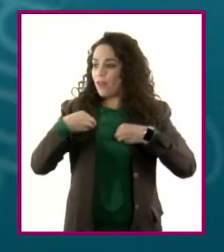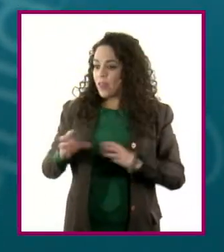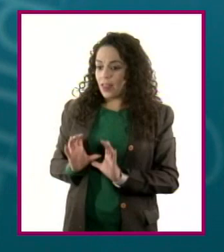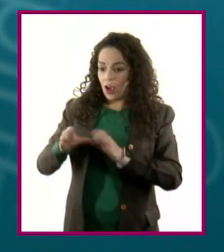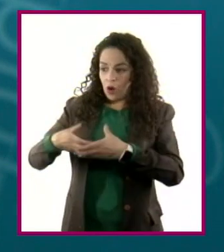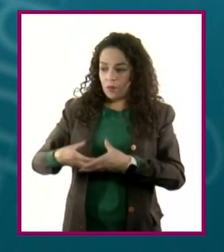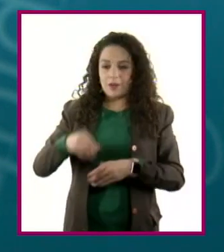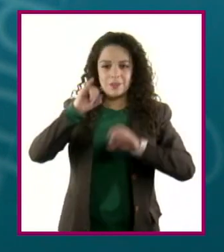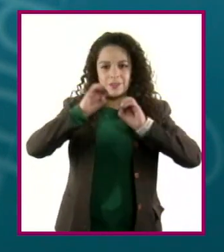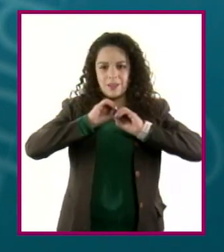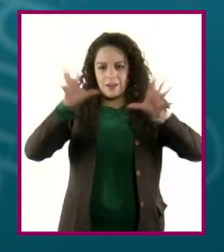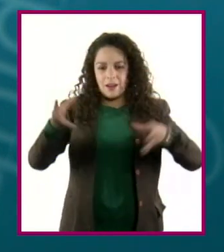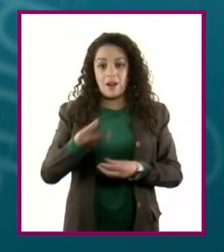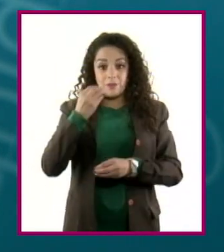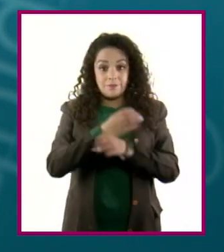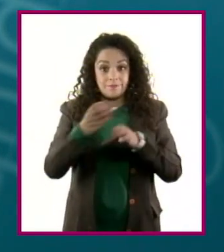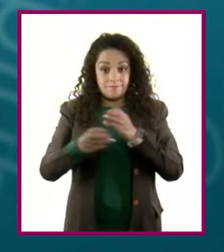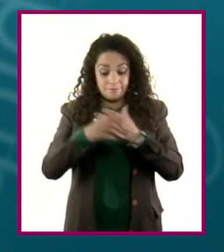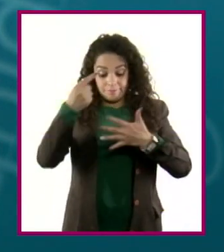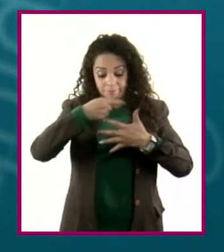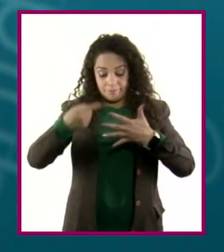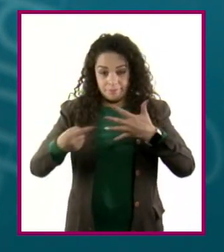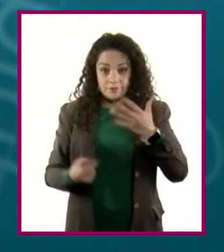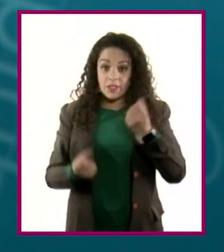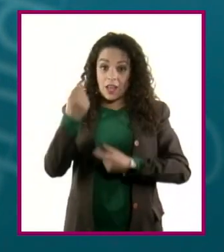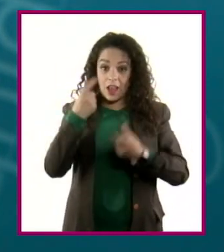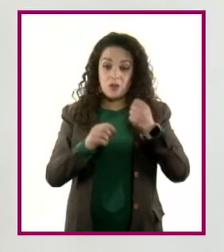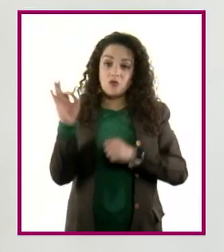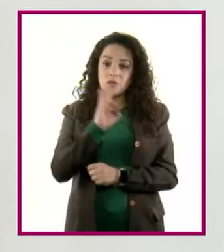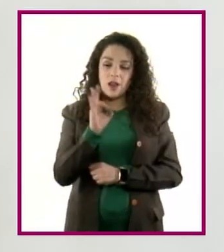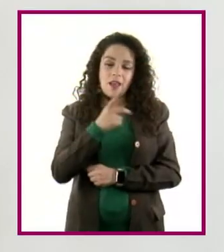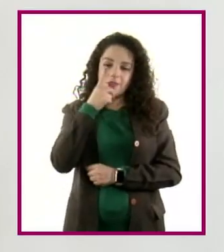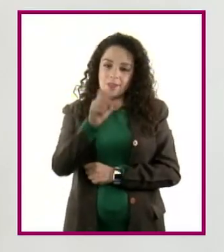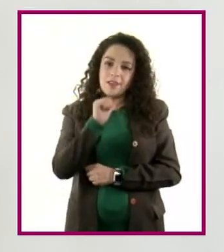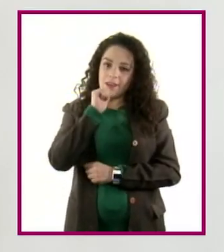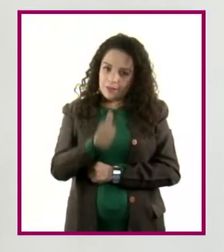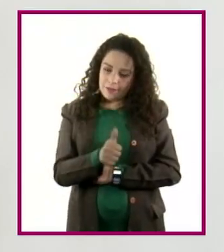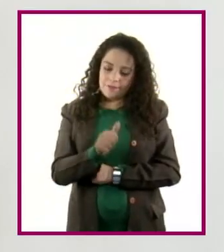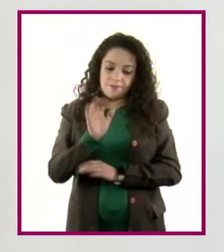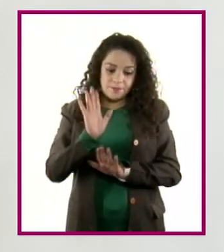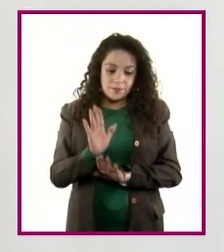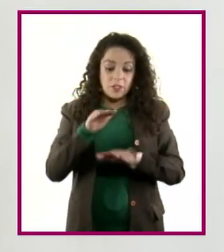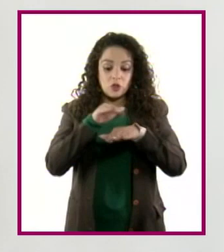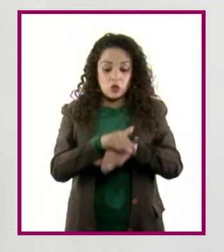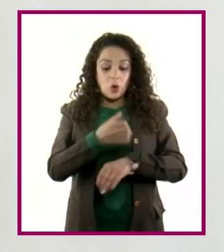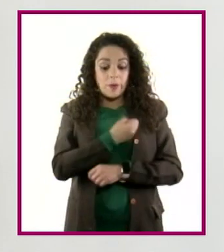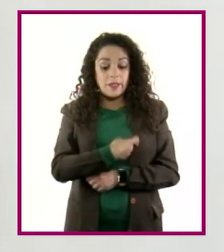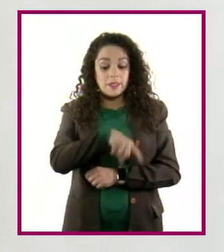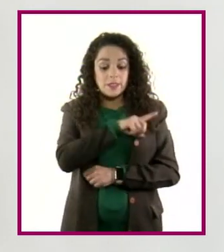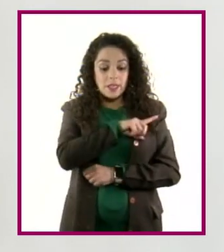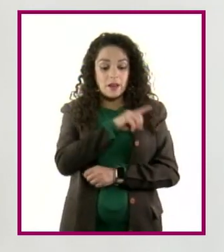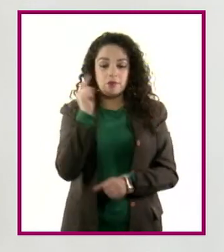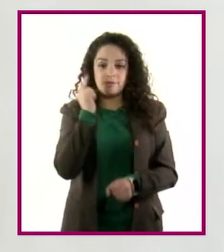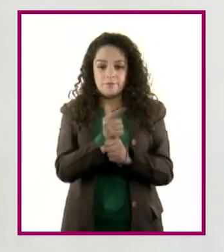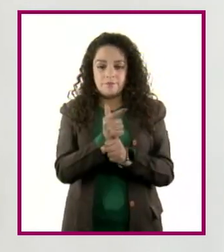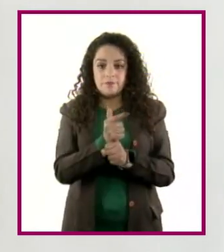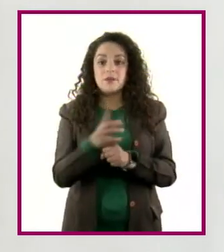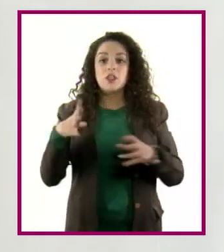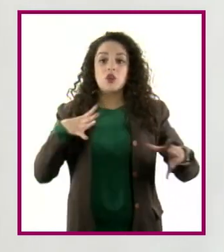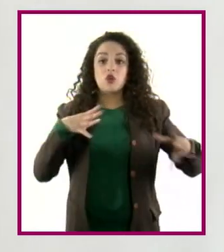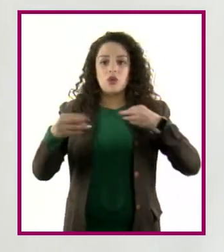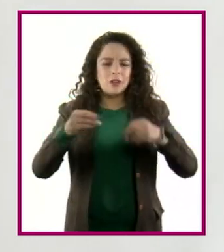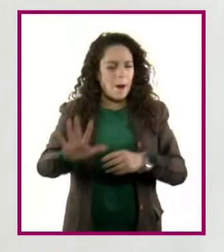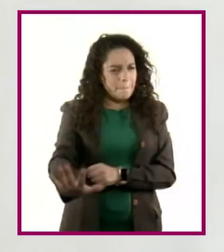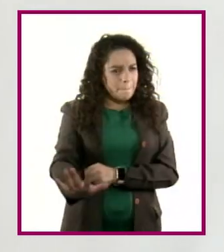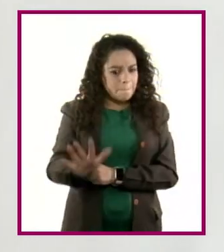tantos los efectos que es probable que algunos no sean mencionados. En el ámbito de la salud encontramos contagios